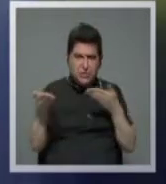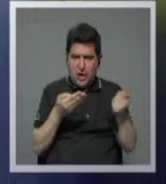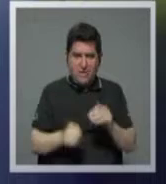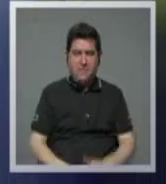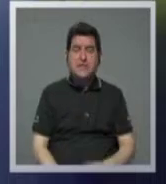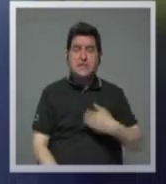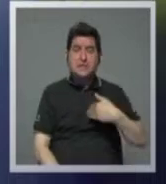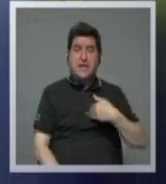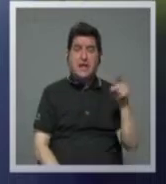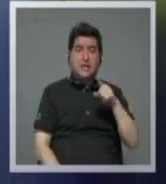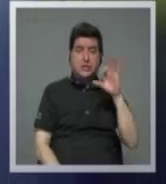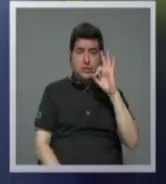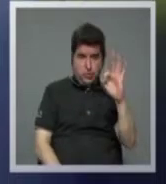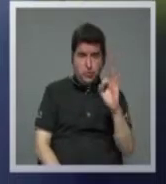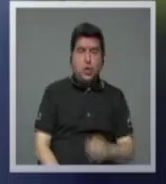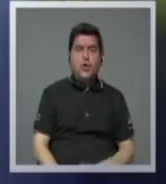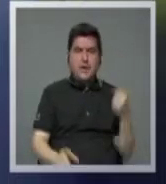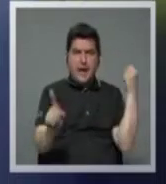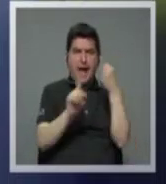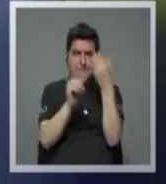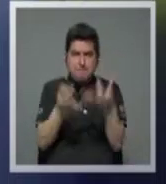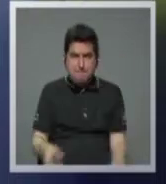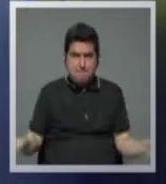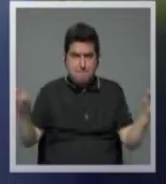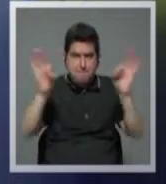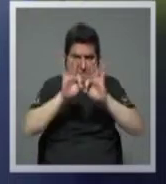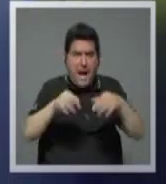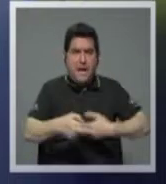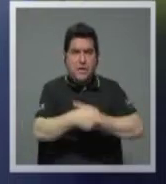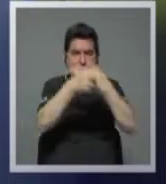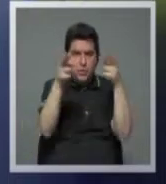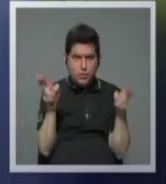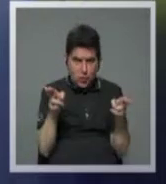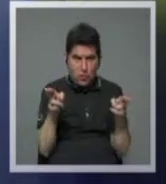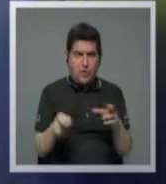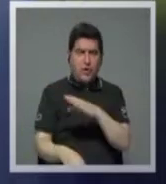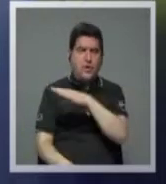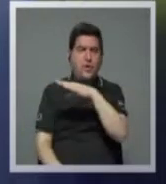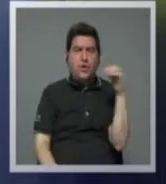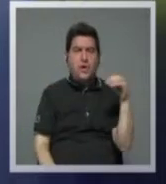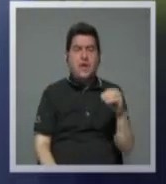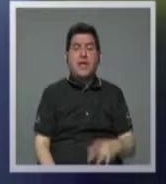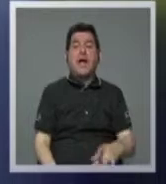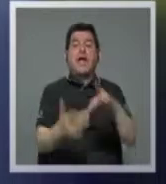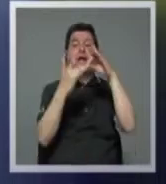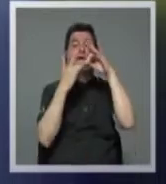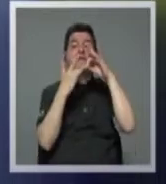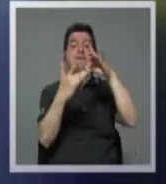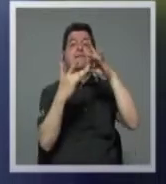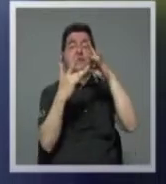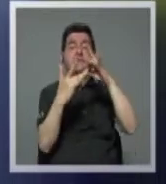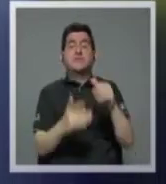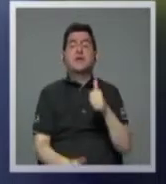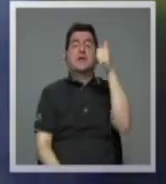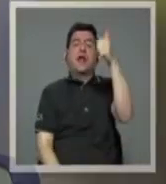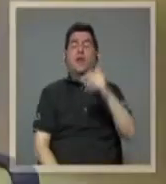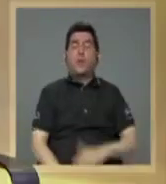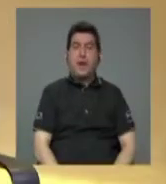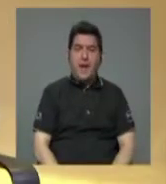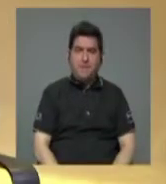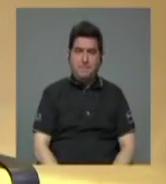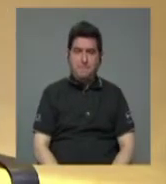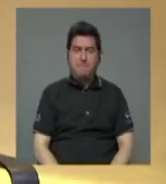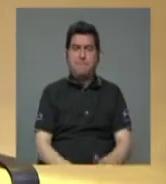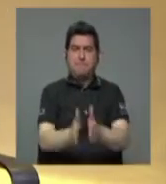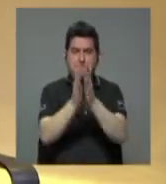una zona franca con un impacto importante para la región y para particularmente Alajuela. vamos